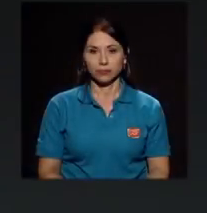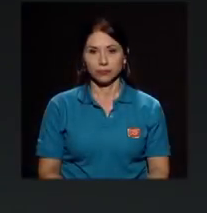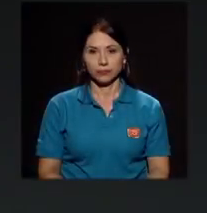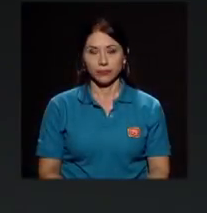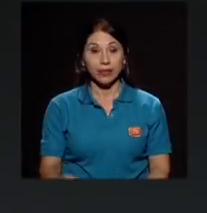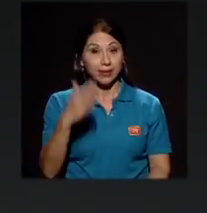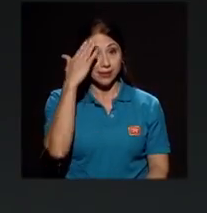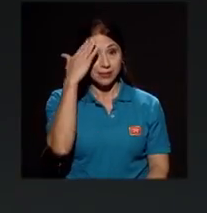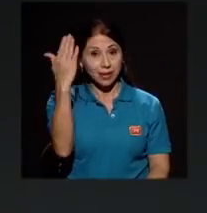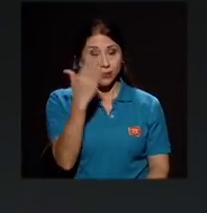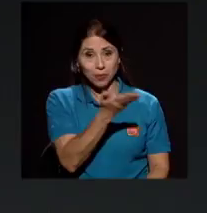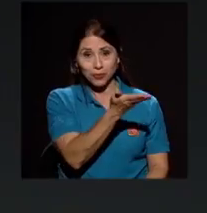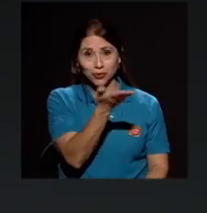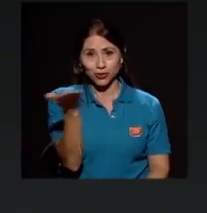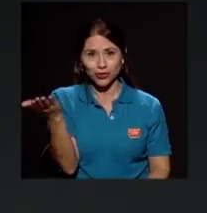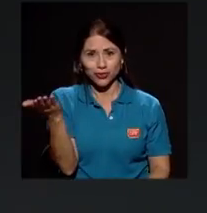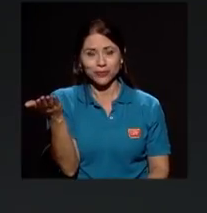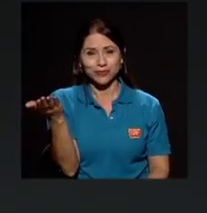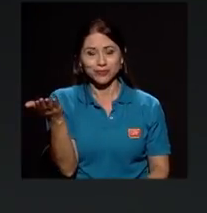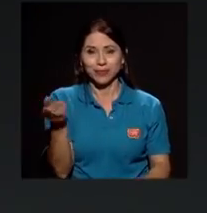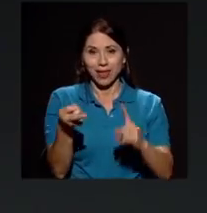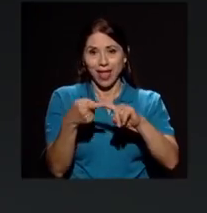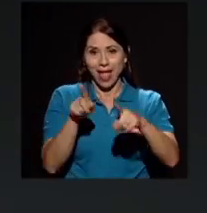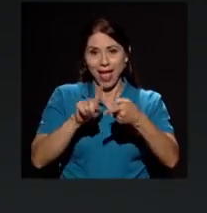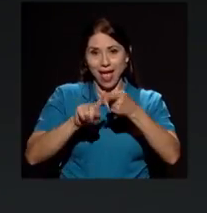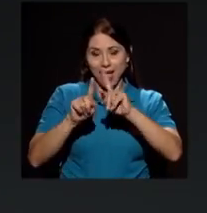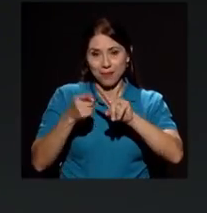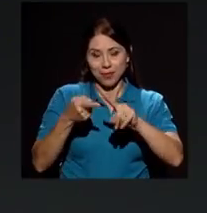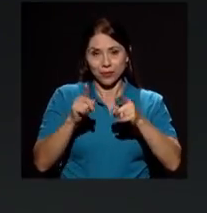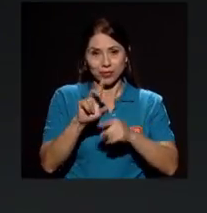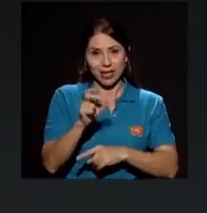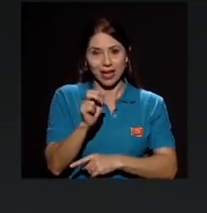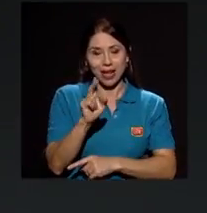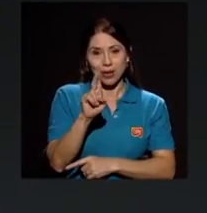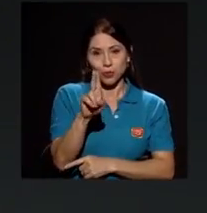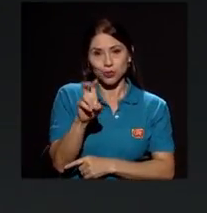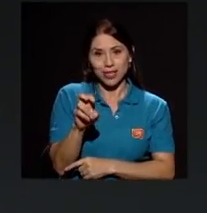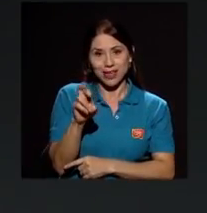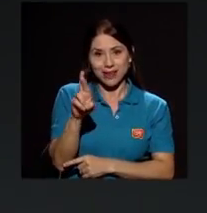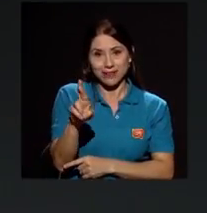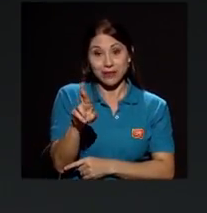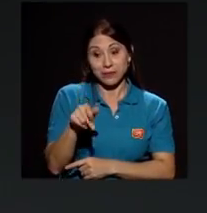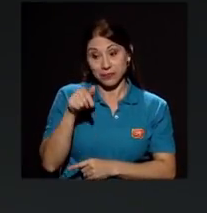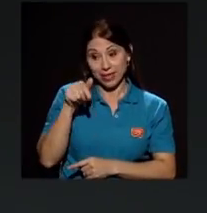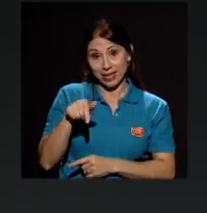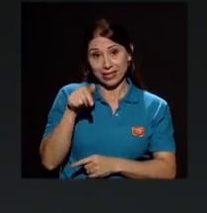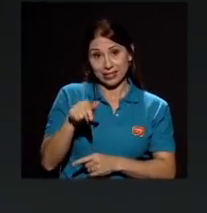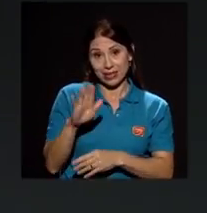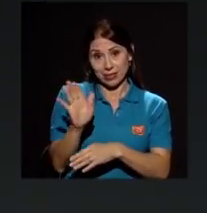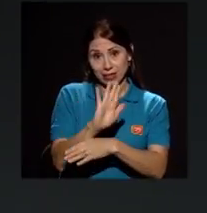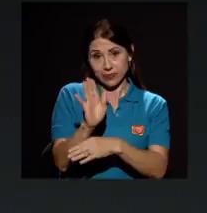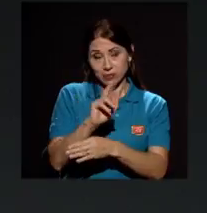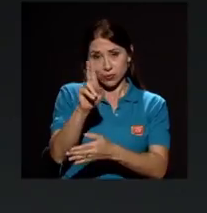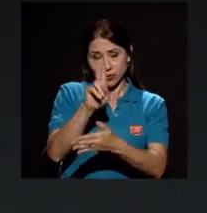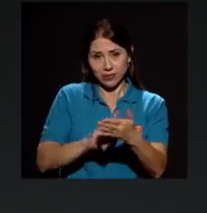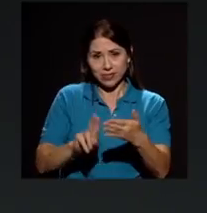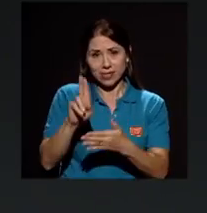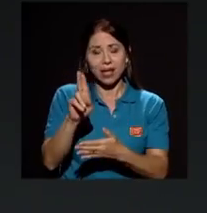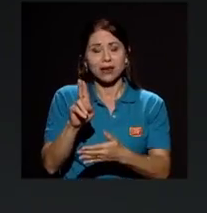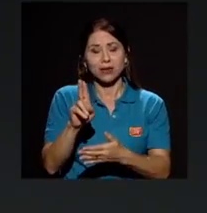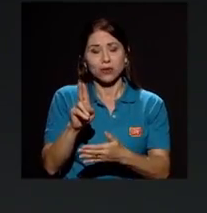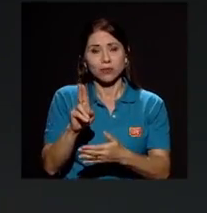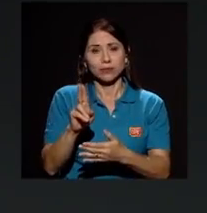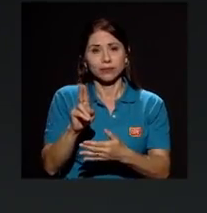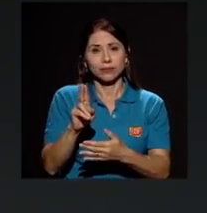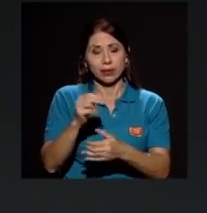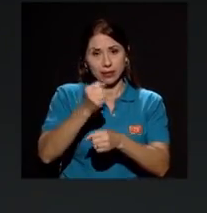les saludamos amigas y amigos de canal loser este medio televisivo universitario que